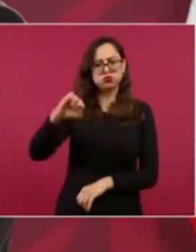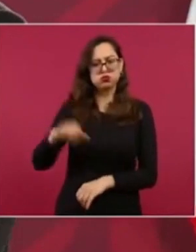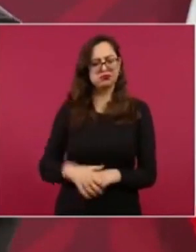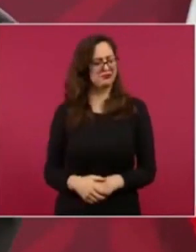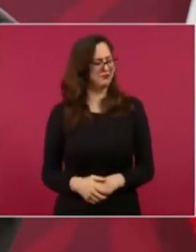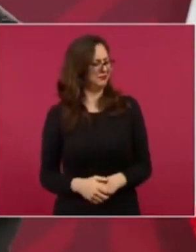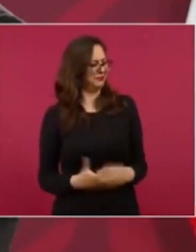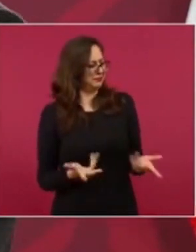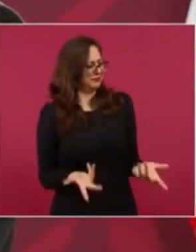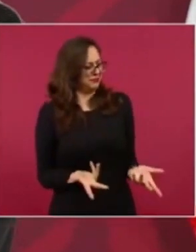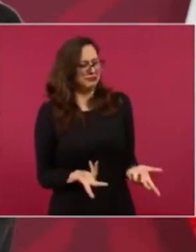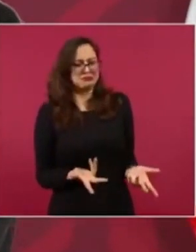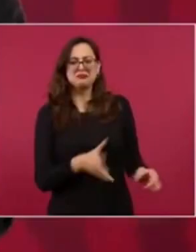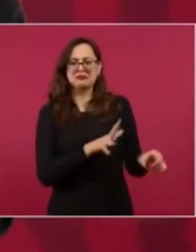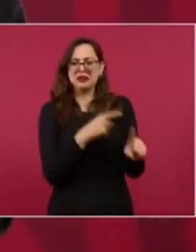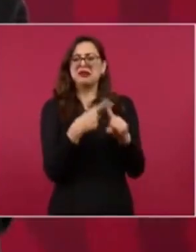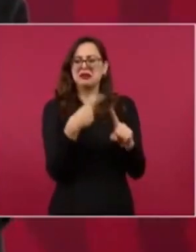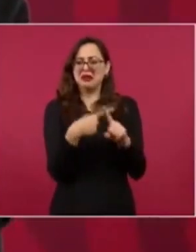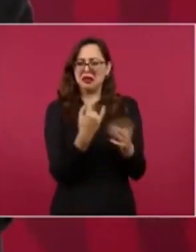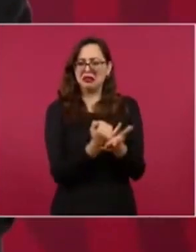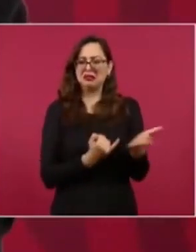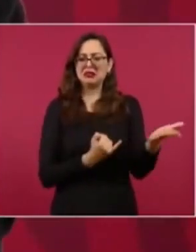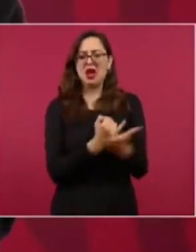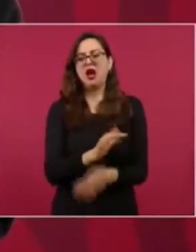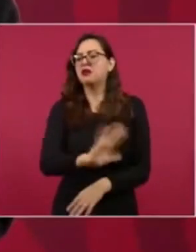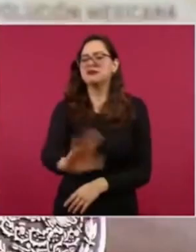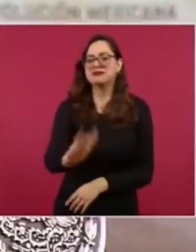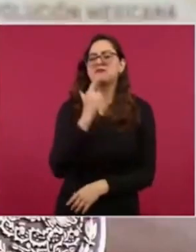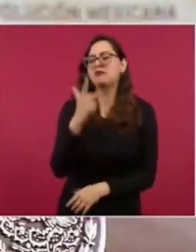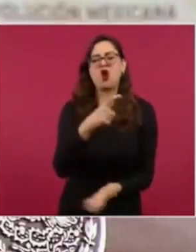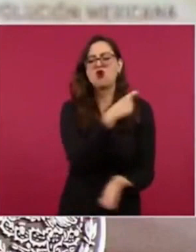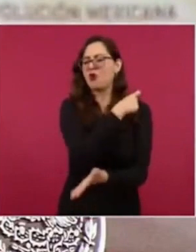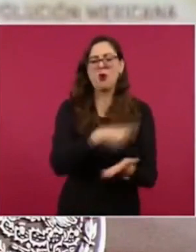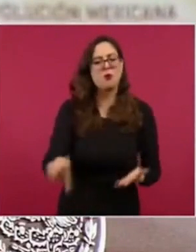Pues hay que decirlo, ya no hay que consumir Coca-Cola.